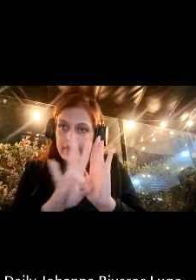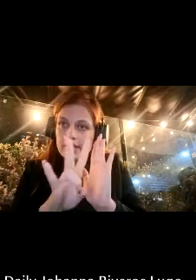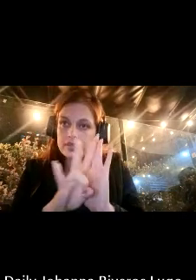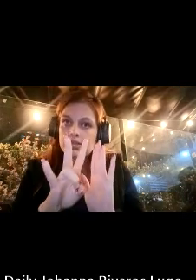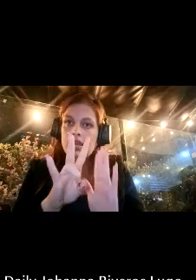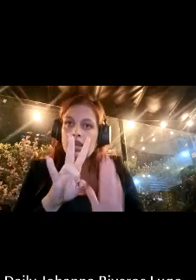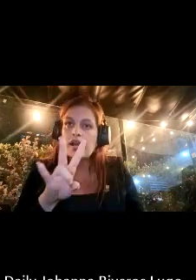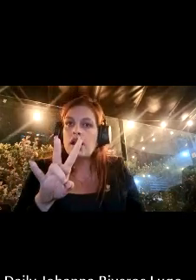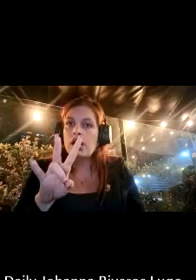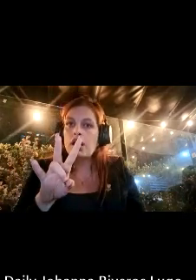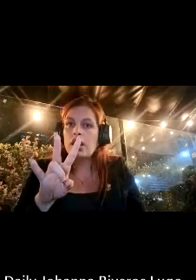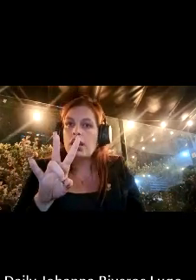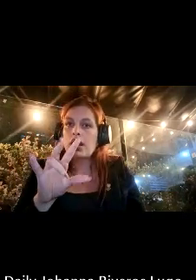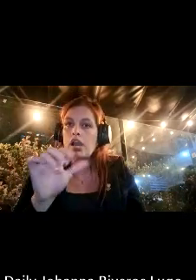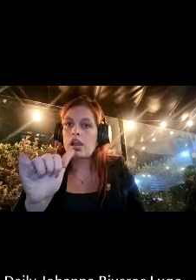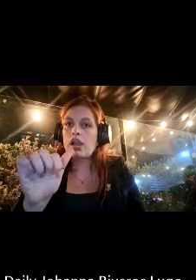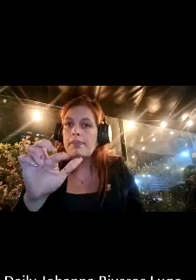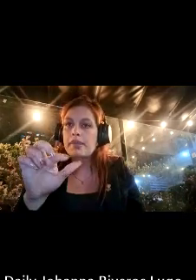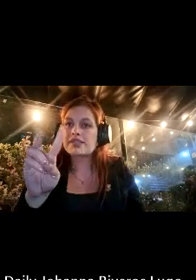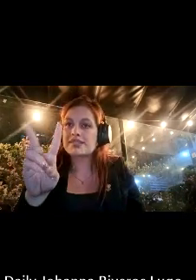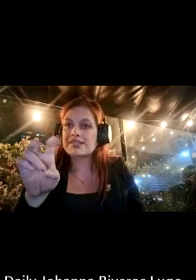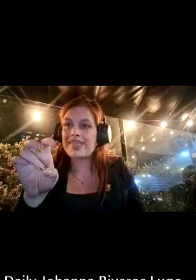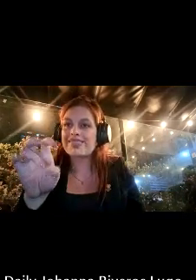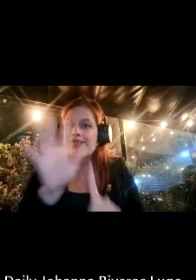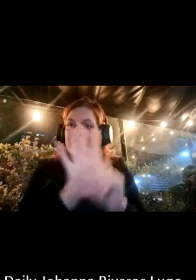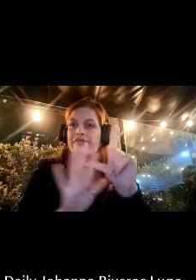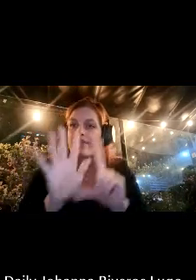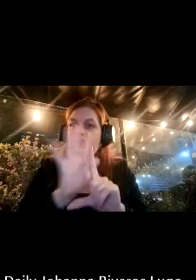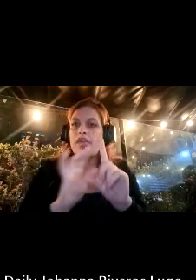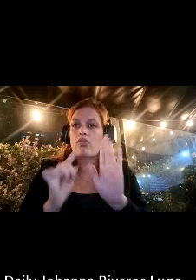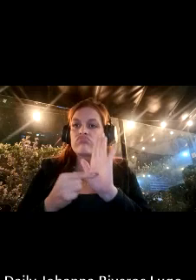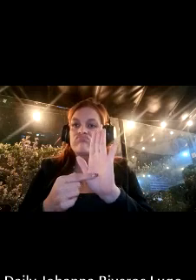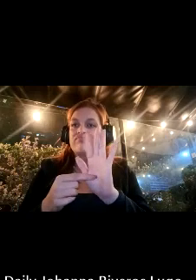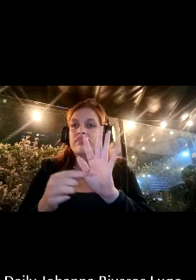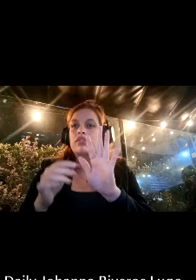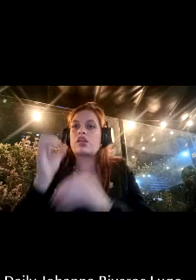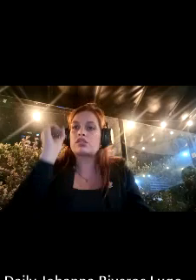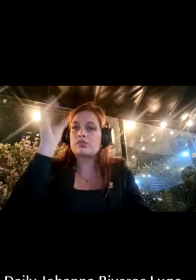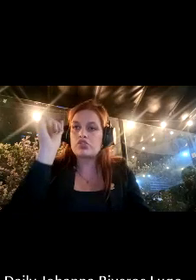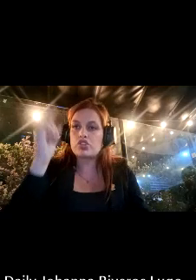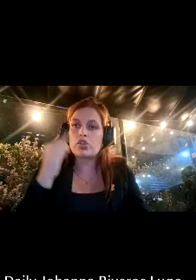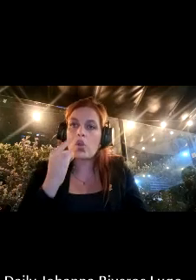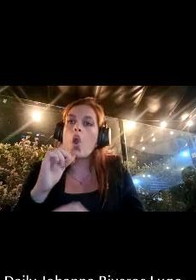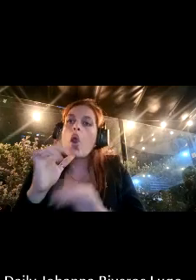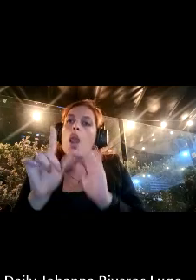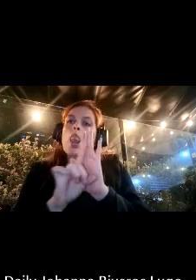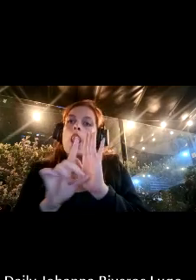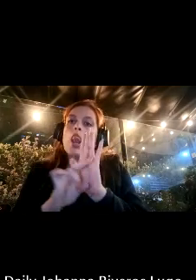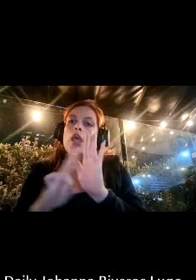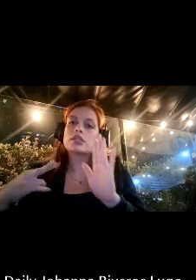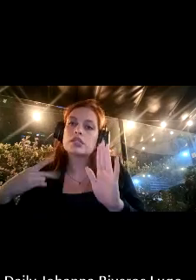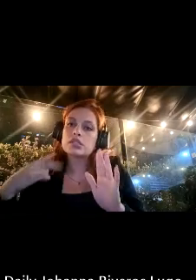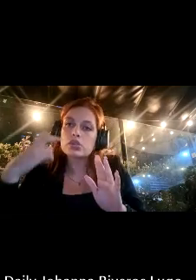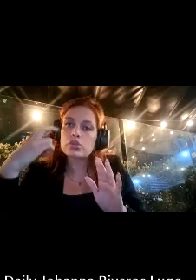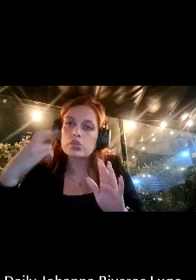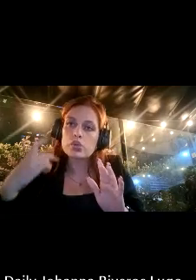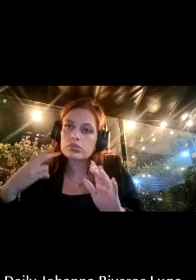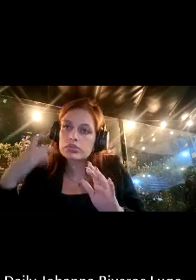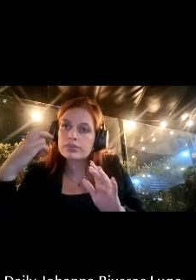física, video expositivo, experimento de aplicación, leyes de Newton. Acá dice leyes de Newton, pero puede ser